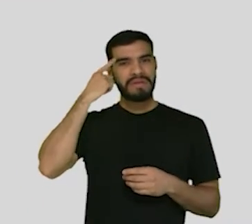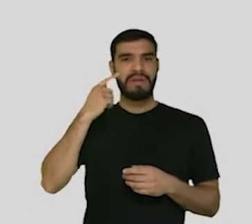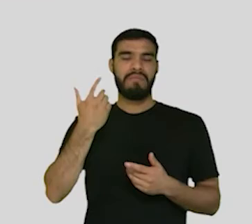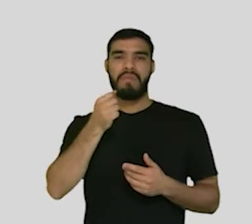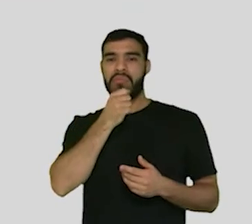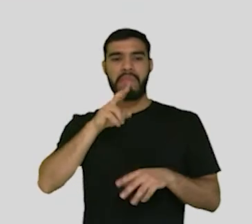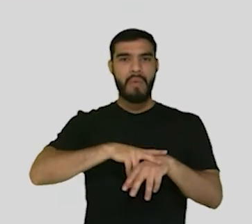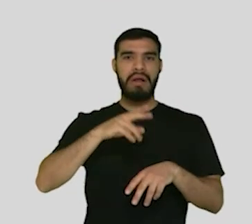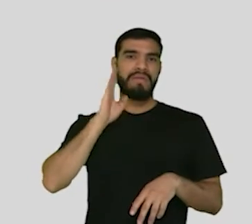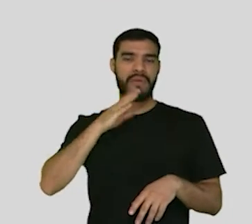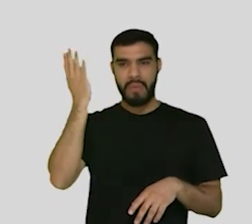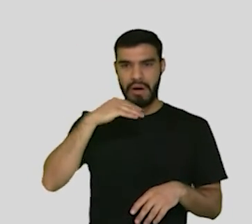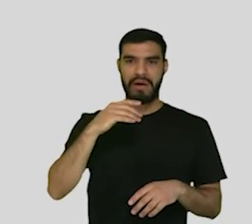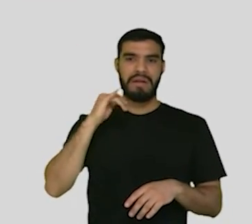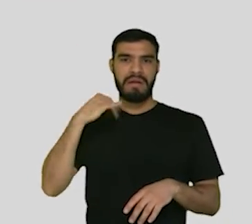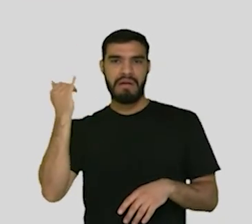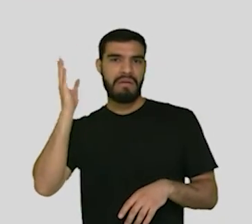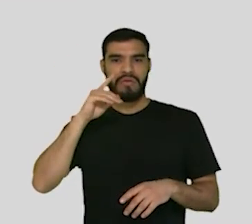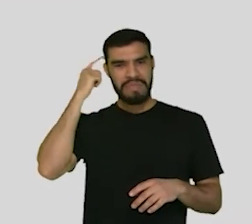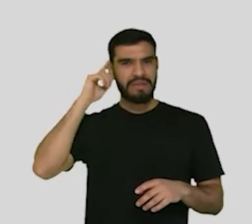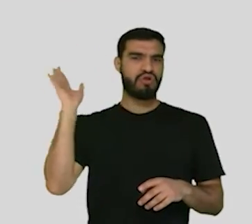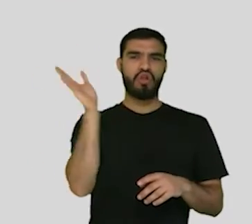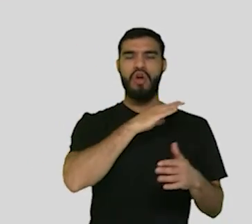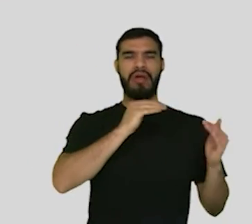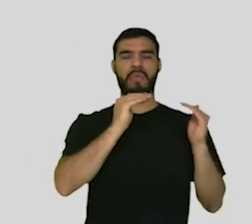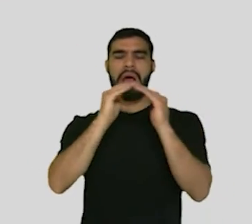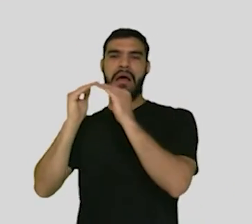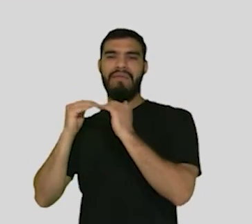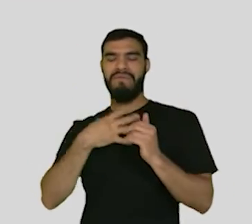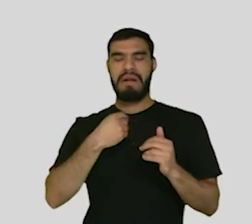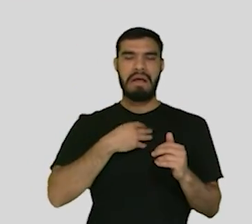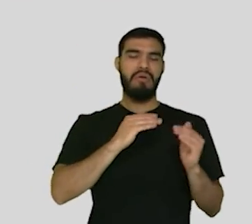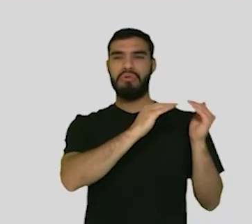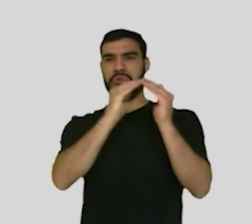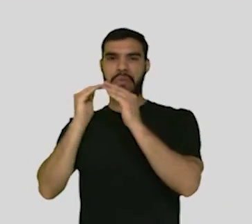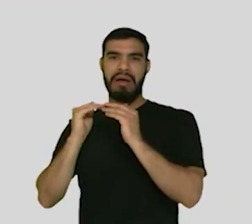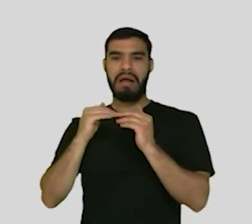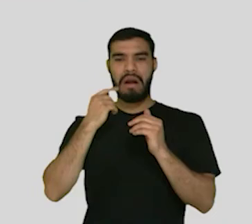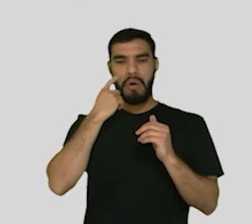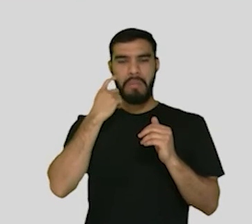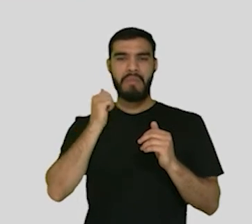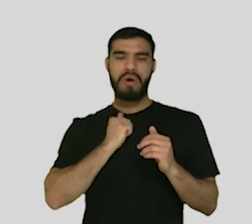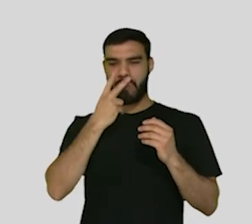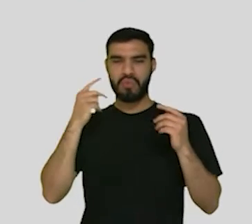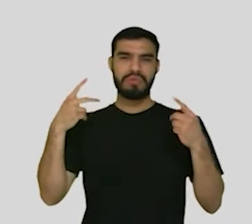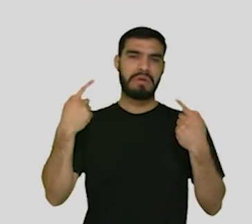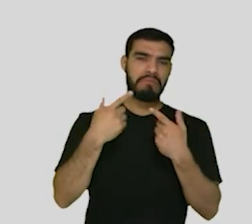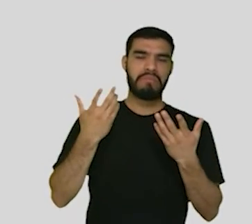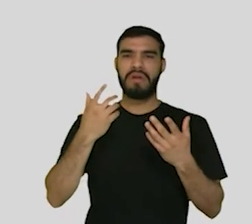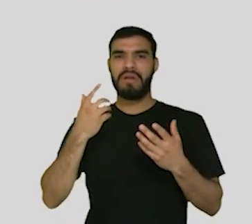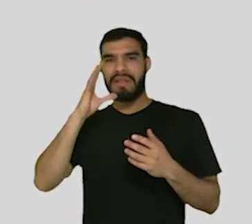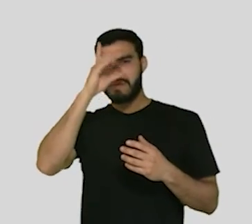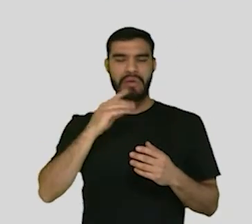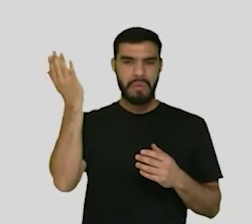tú y ya evo ni andan tan de por hija gay ni por hija lesbiana entre veteja heterosexual no han ni